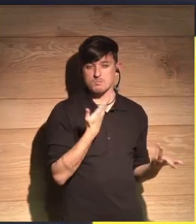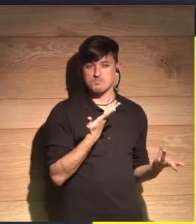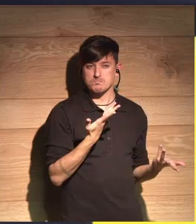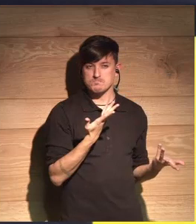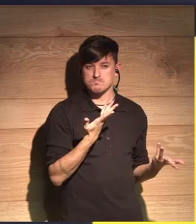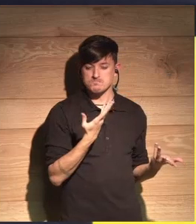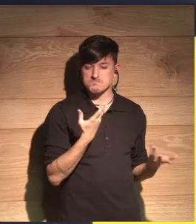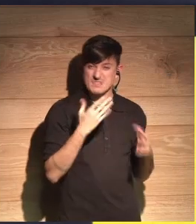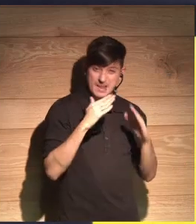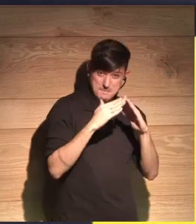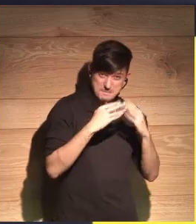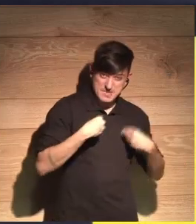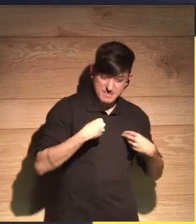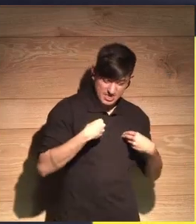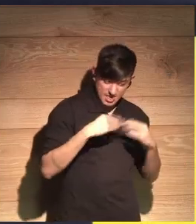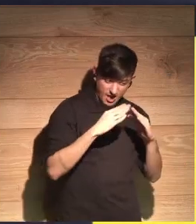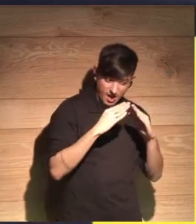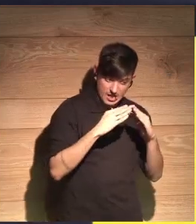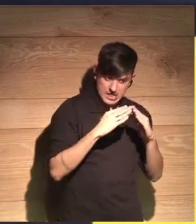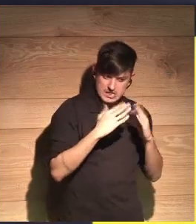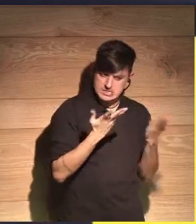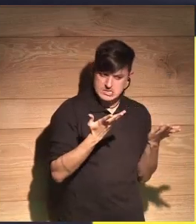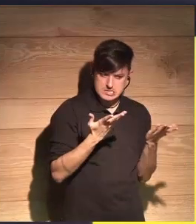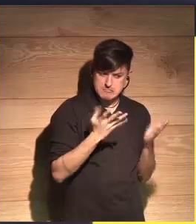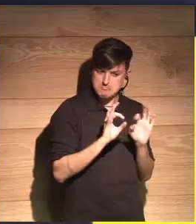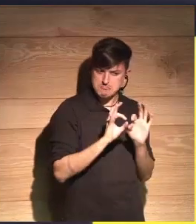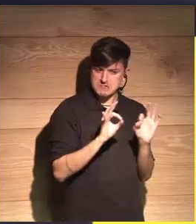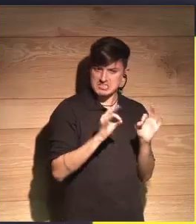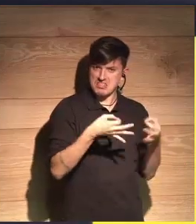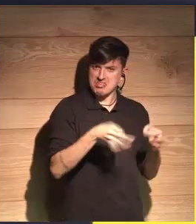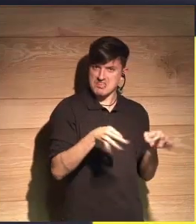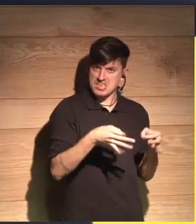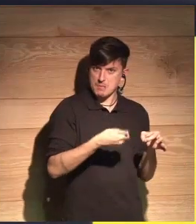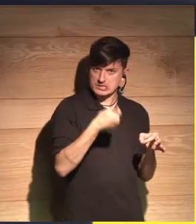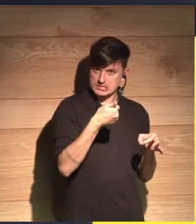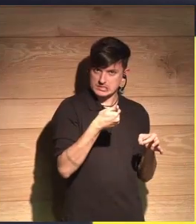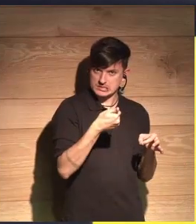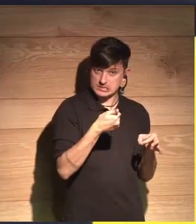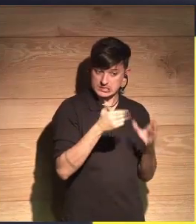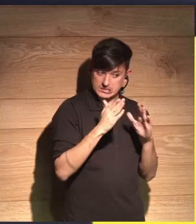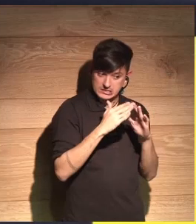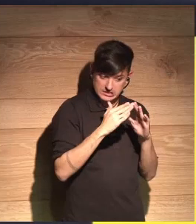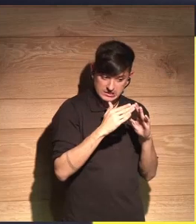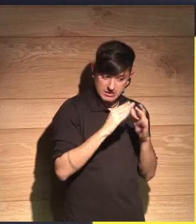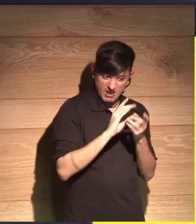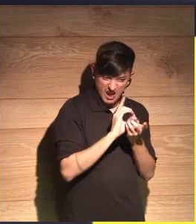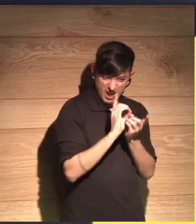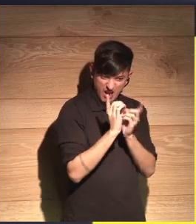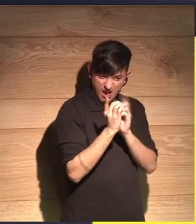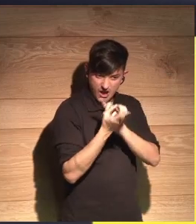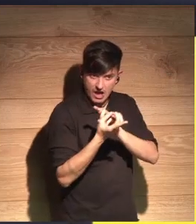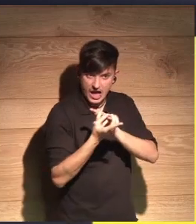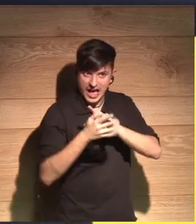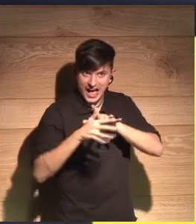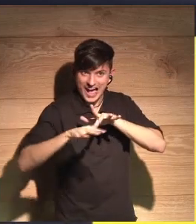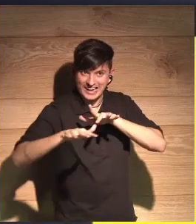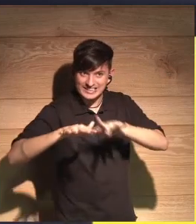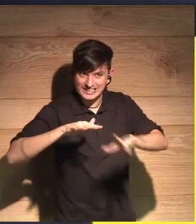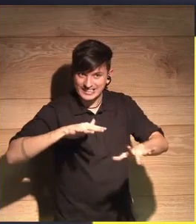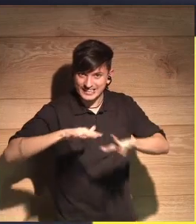mismo la vivienda más modesta puede ser transformada en un asset backed